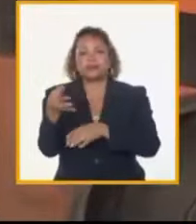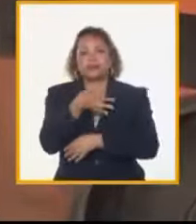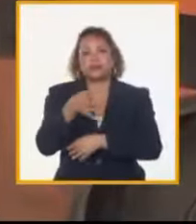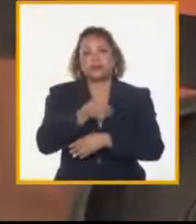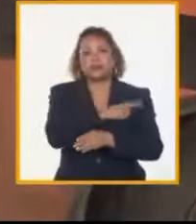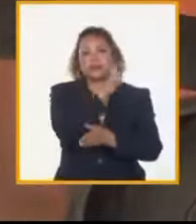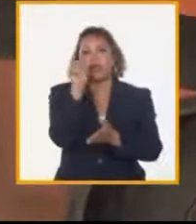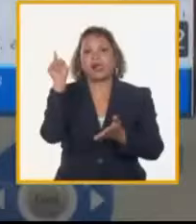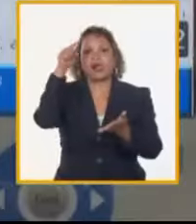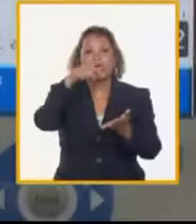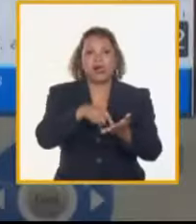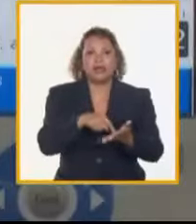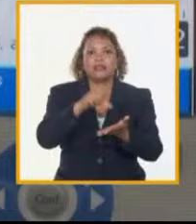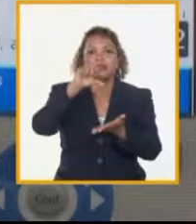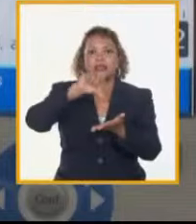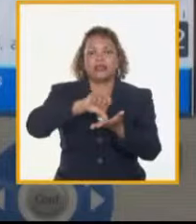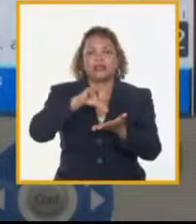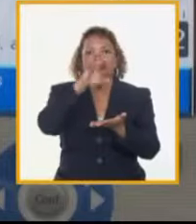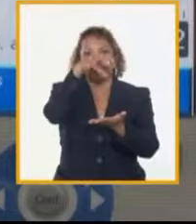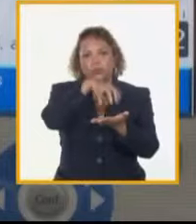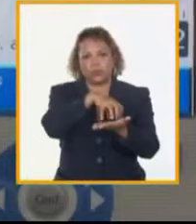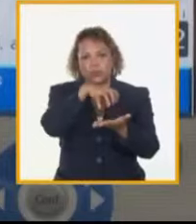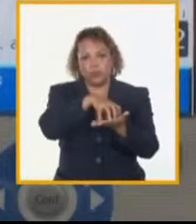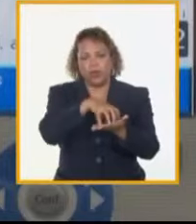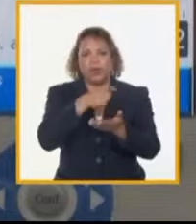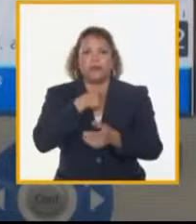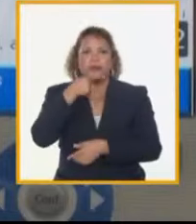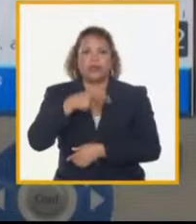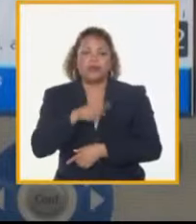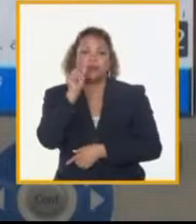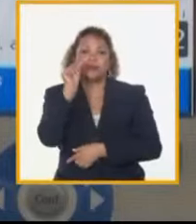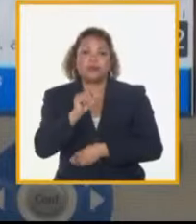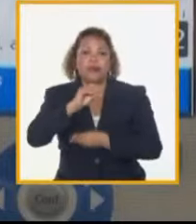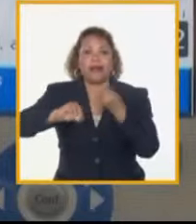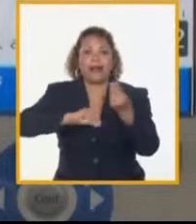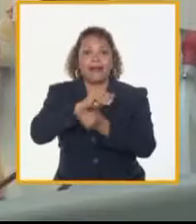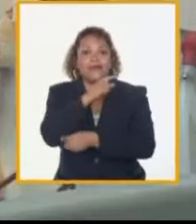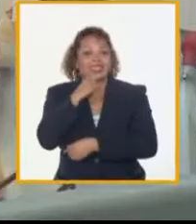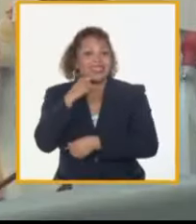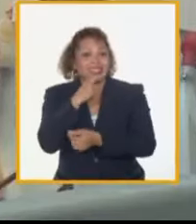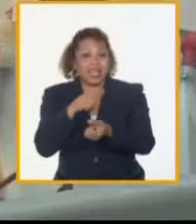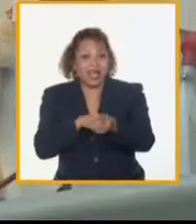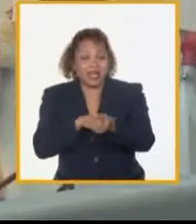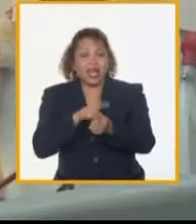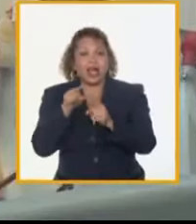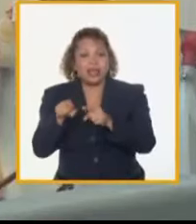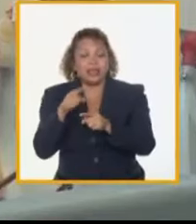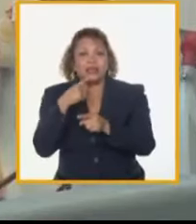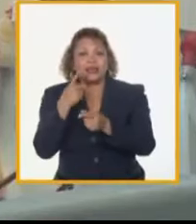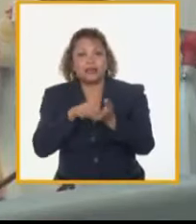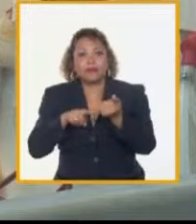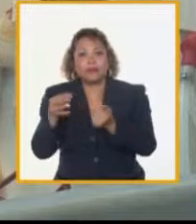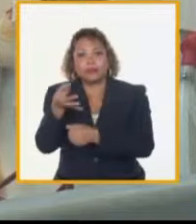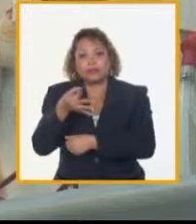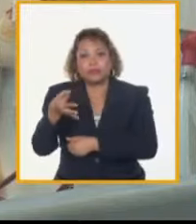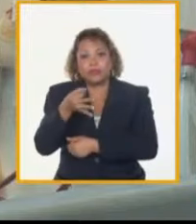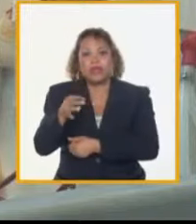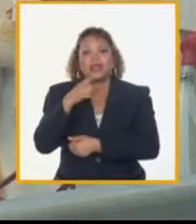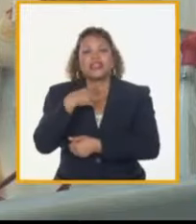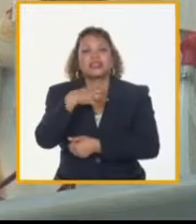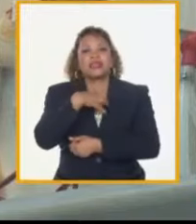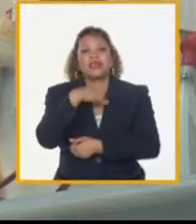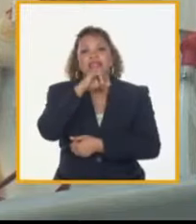ciudad cabecera. Actualmente, para los casos de hemodiálisis, existen en el territorio 6 rutas que benefician